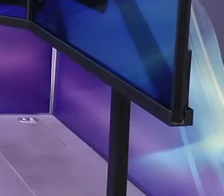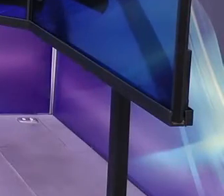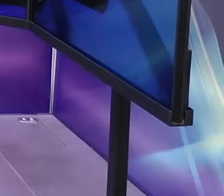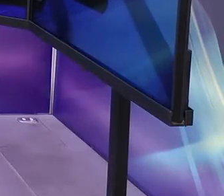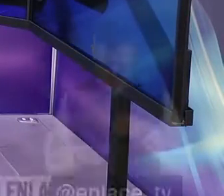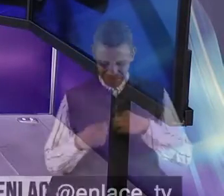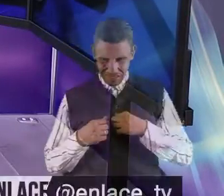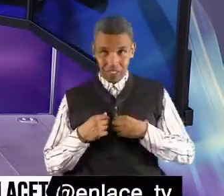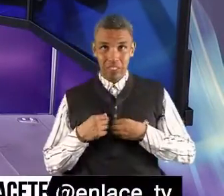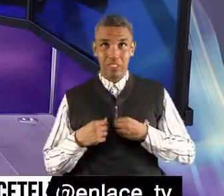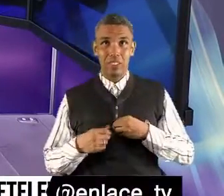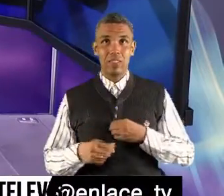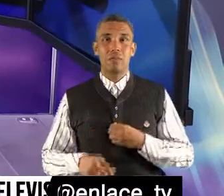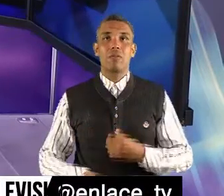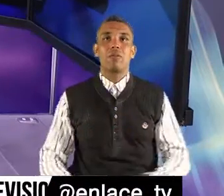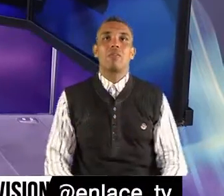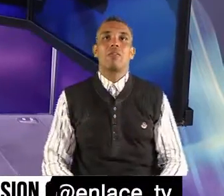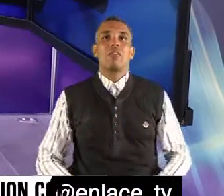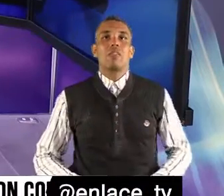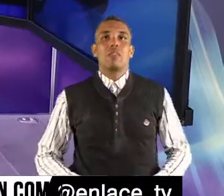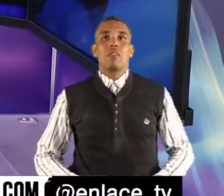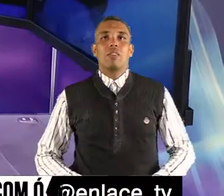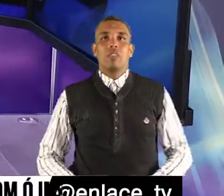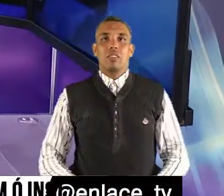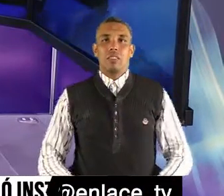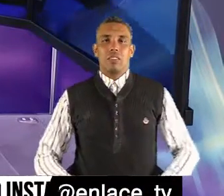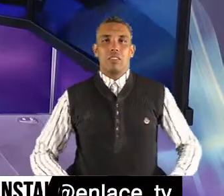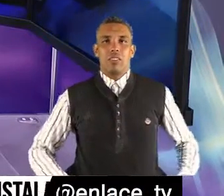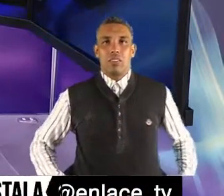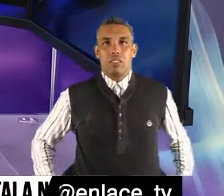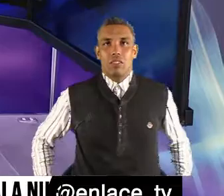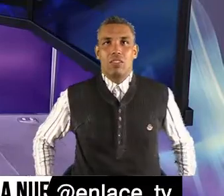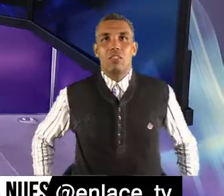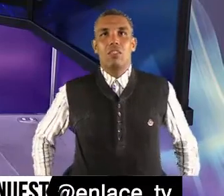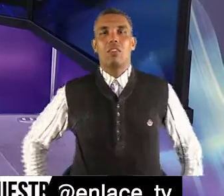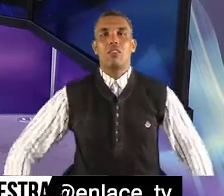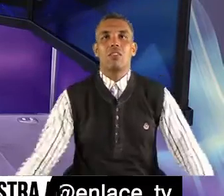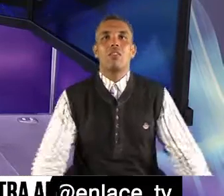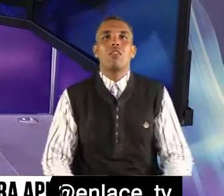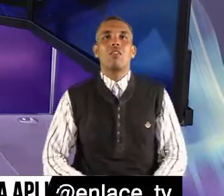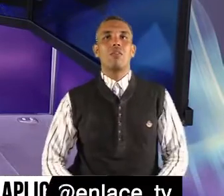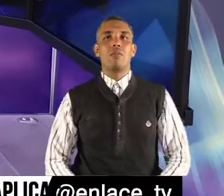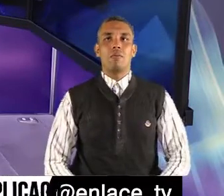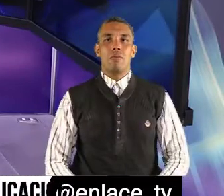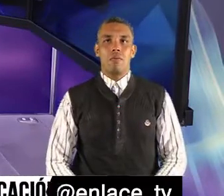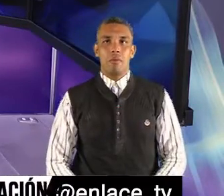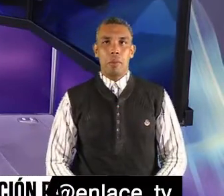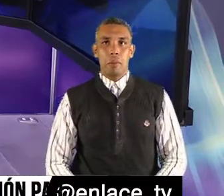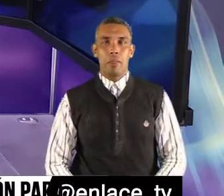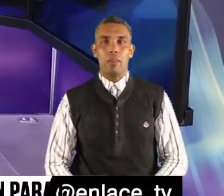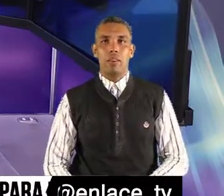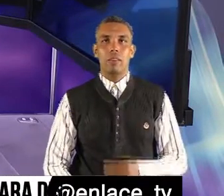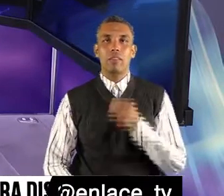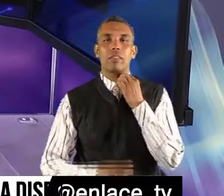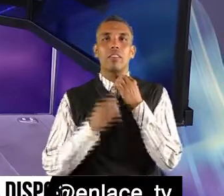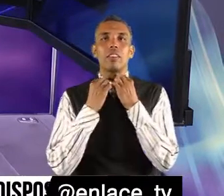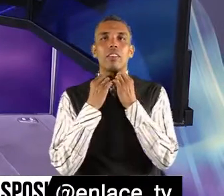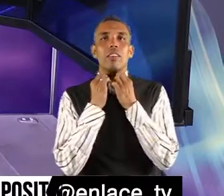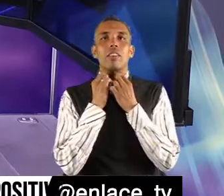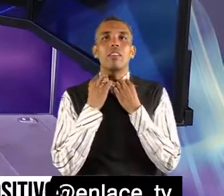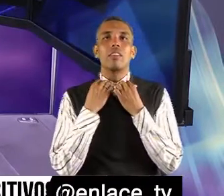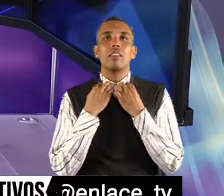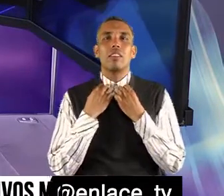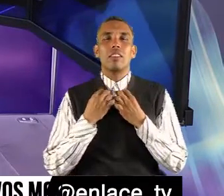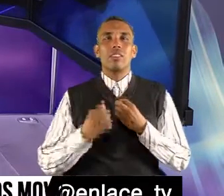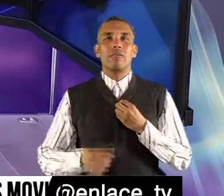Muy buenas tardes, bienvenidos a Enlace Noticias. Los saludamos con la información más importante de nuestra ciudad y región. Saludamos a quienes nos ven